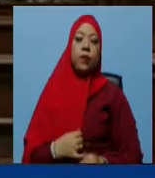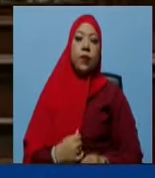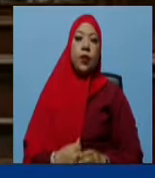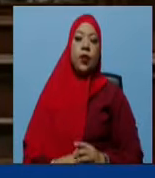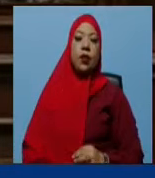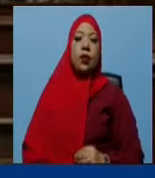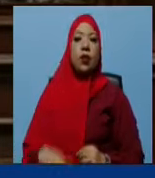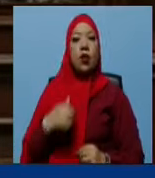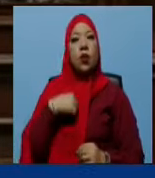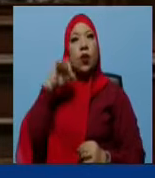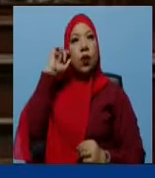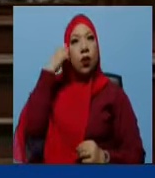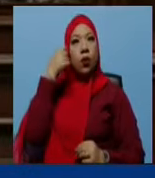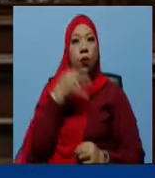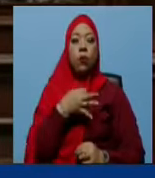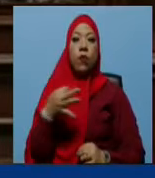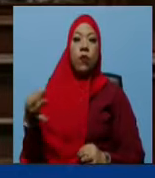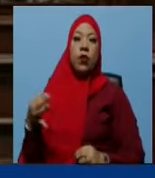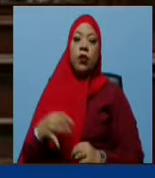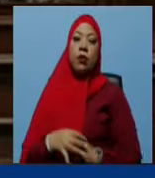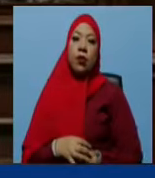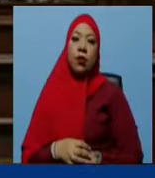Yo recuerdo perfectamente,